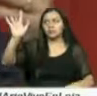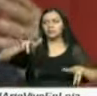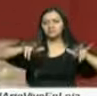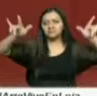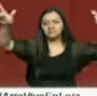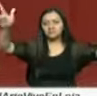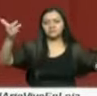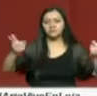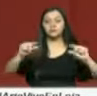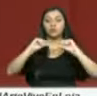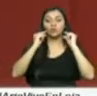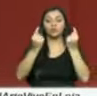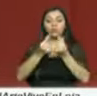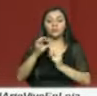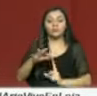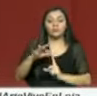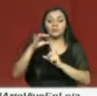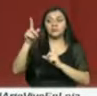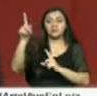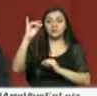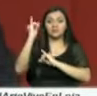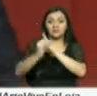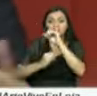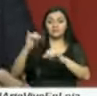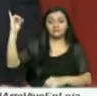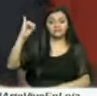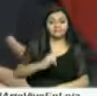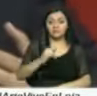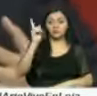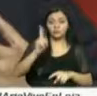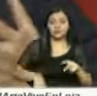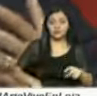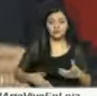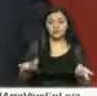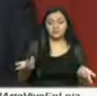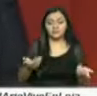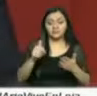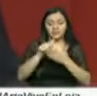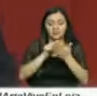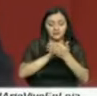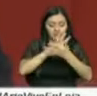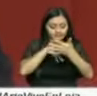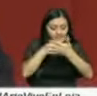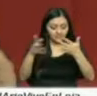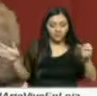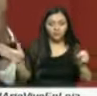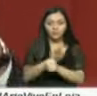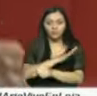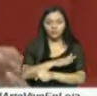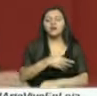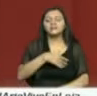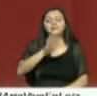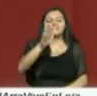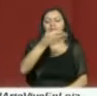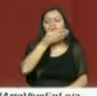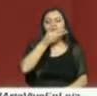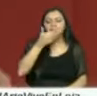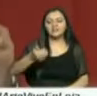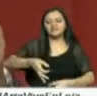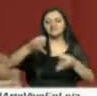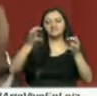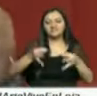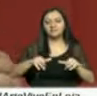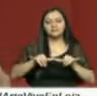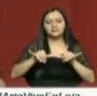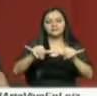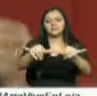principales grupos internacionales de teatro tienen su agenda llena. Así que consideramos que lo mejor era